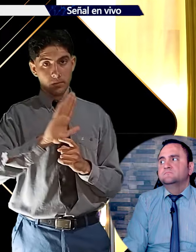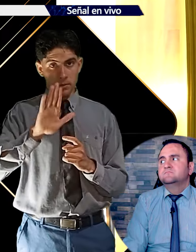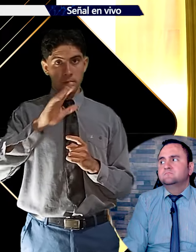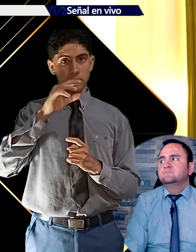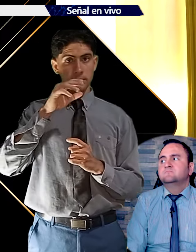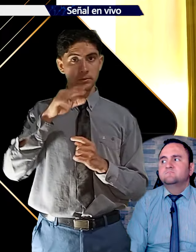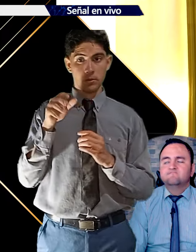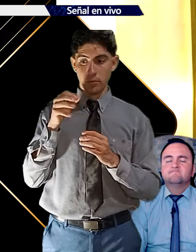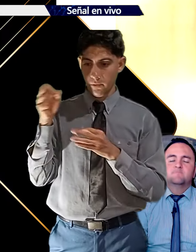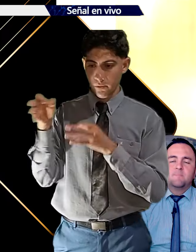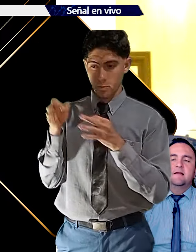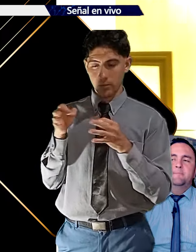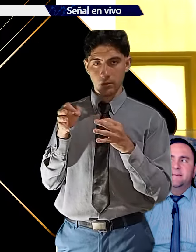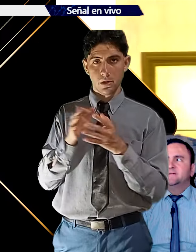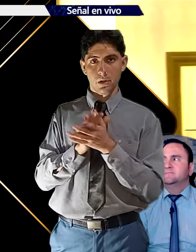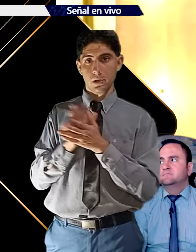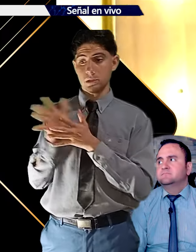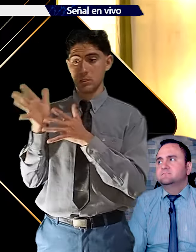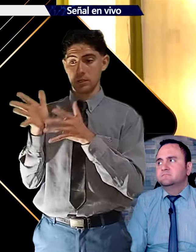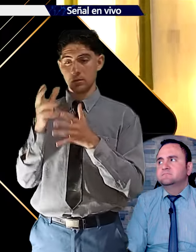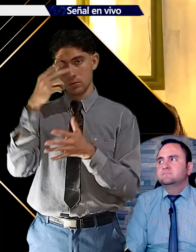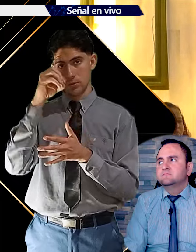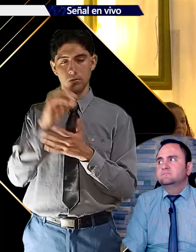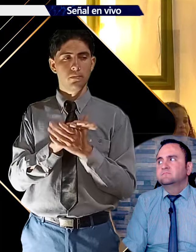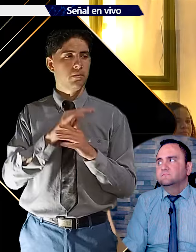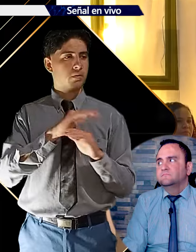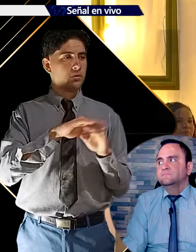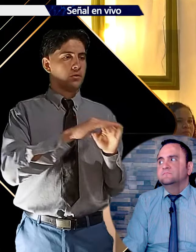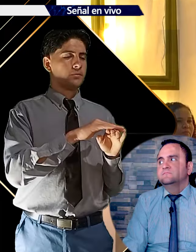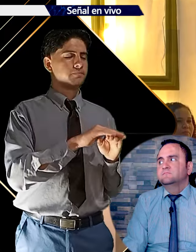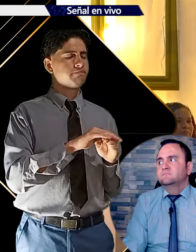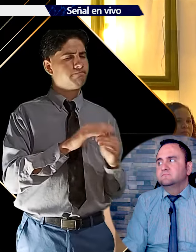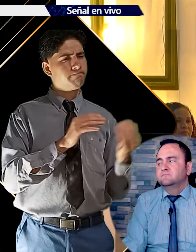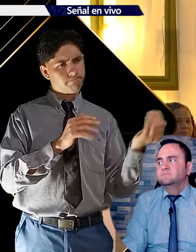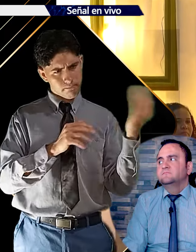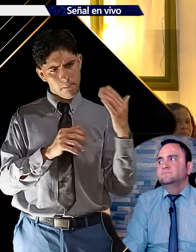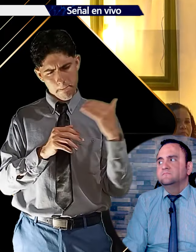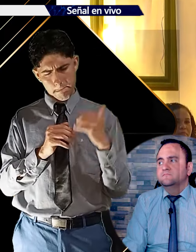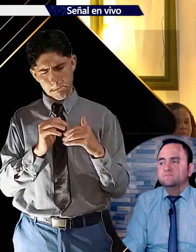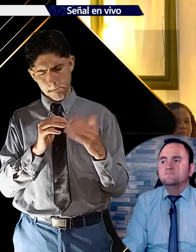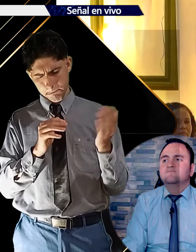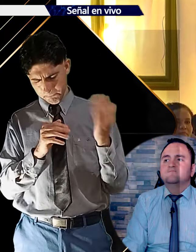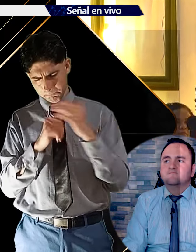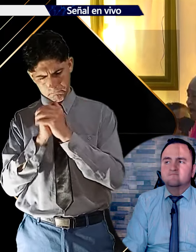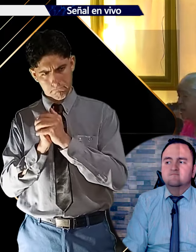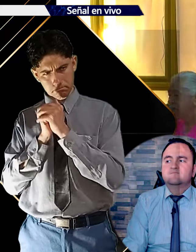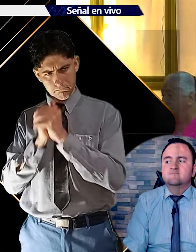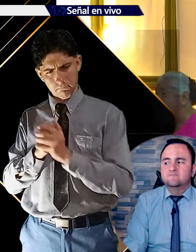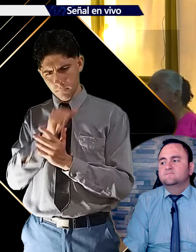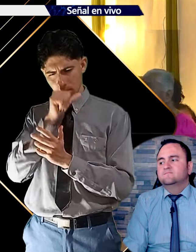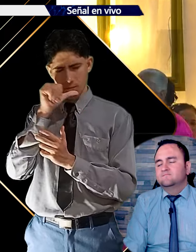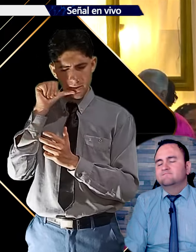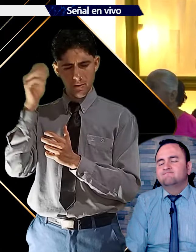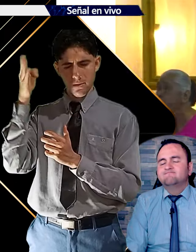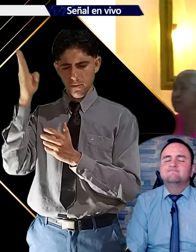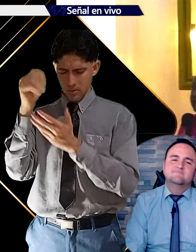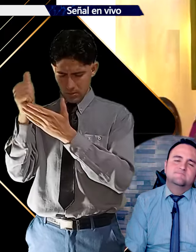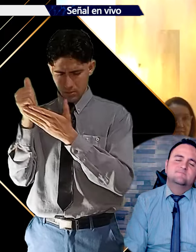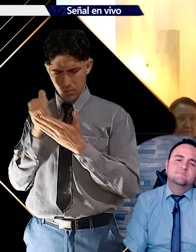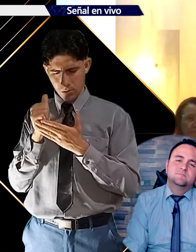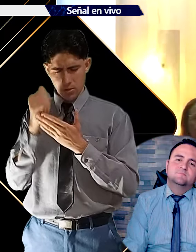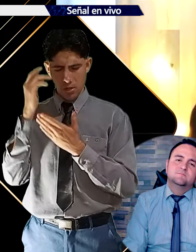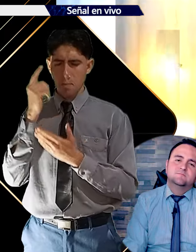llevar. Escúcheme, los que están criando sus hijos, a veces se invita a un día de oración y ayuno. Hermano, vamos a orar para que que Dios dé